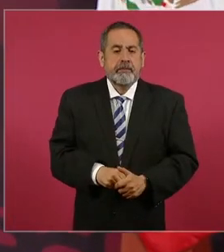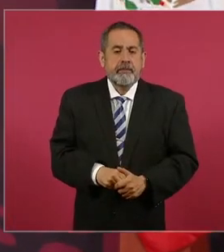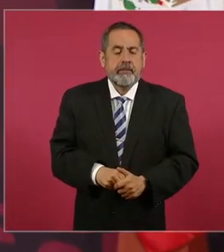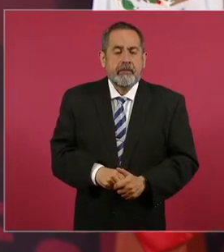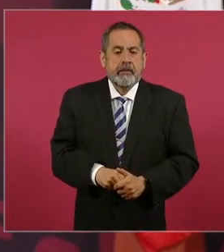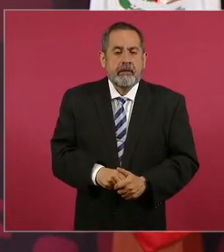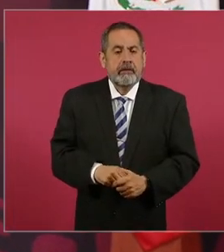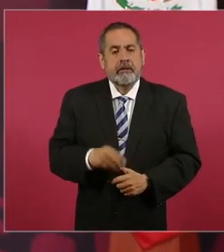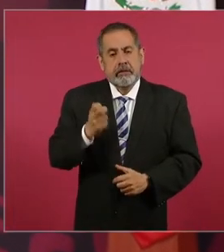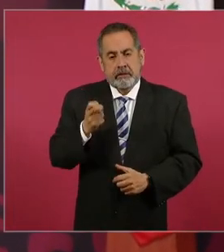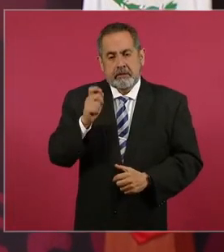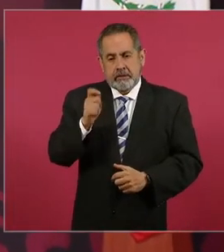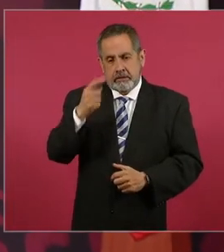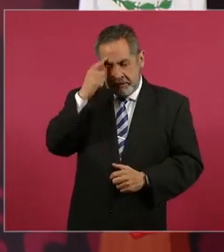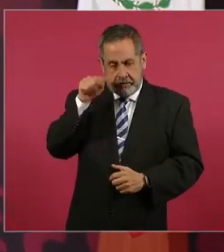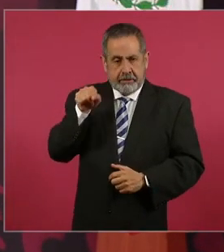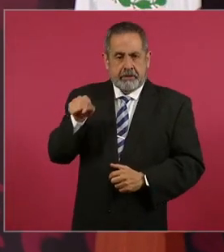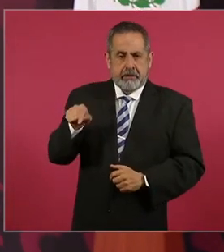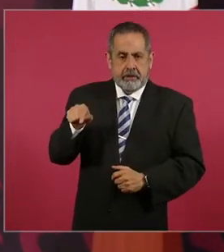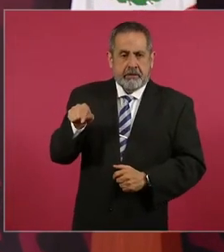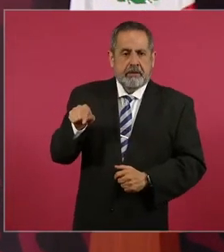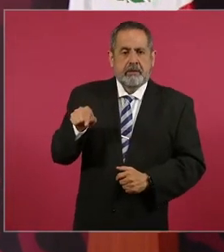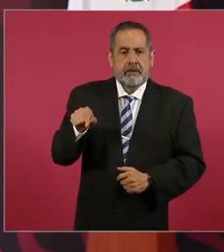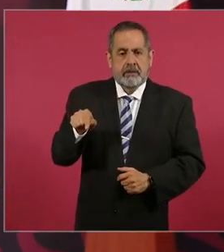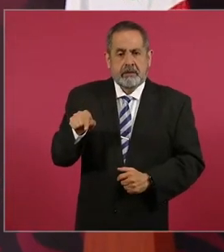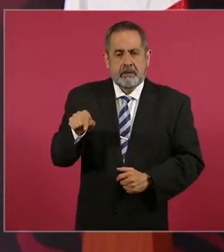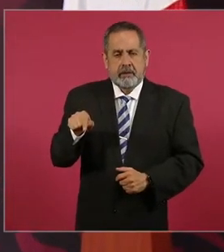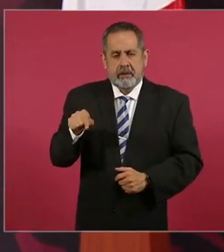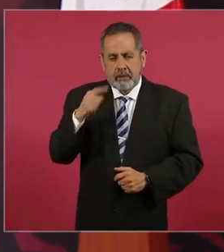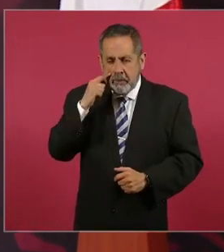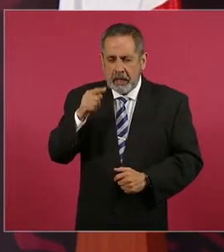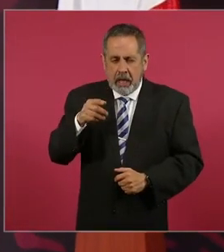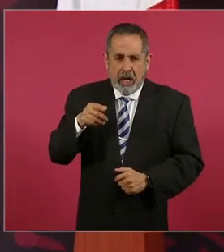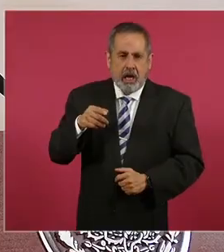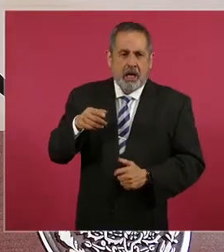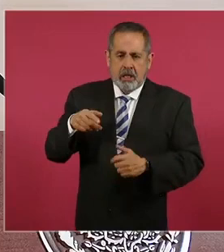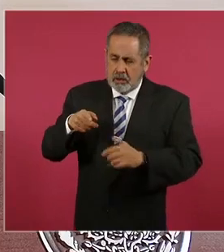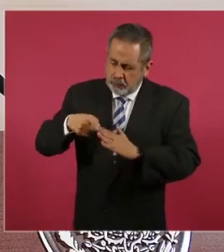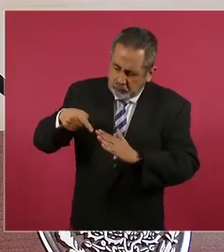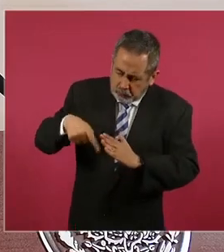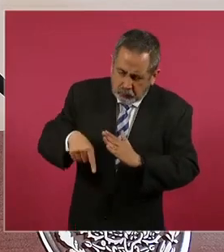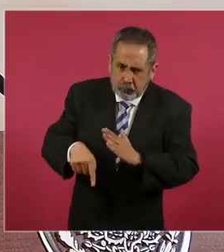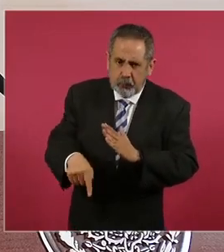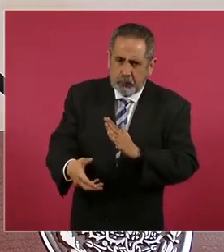Eso por lo que corresponde a exploración, producción de petróleo.